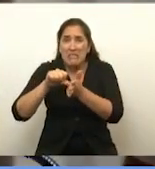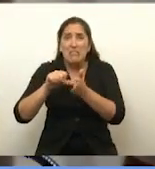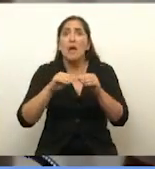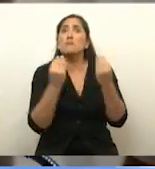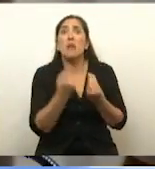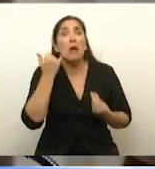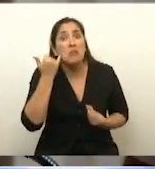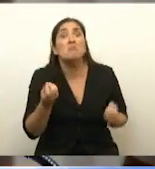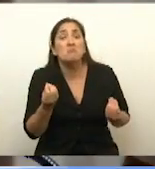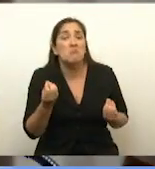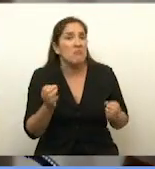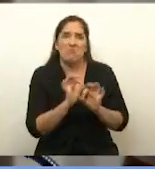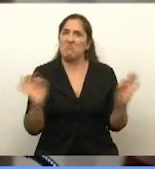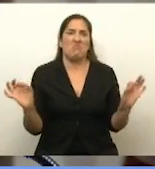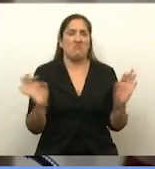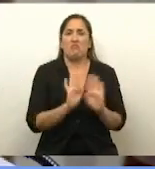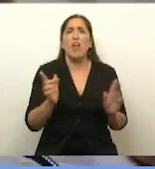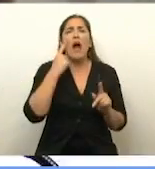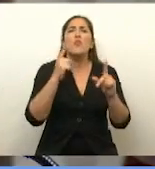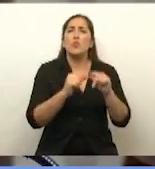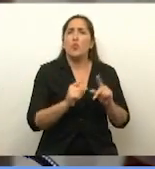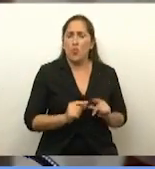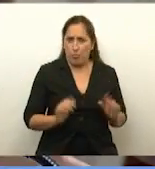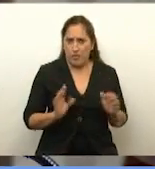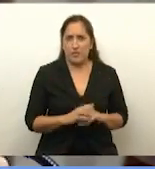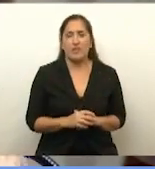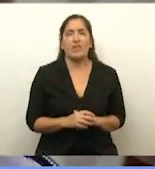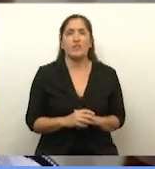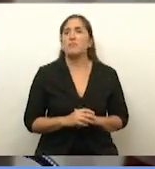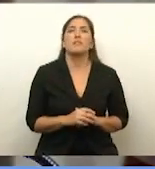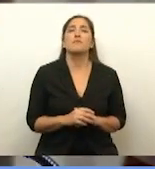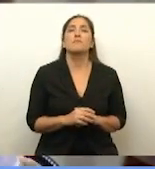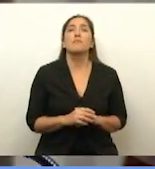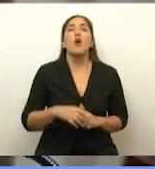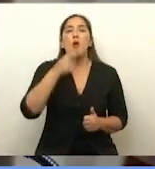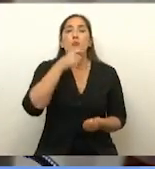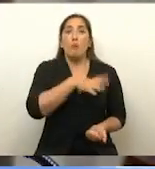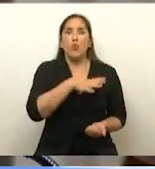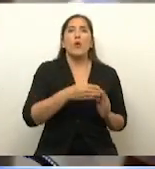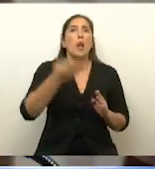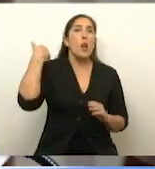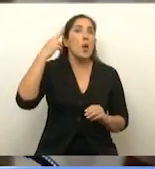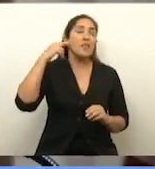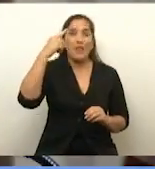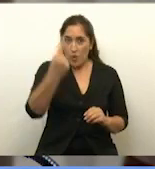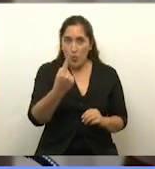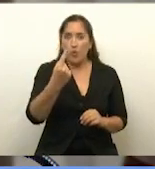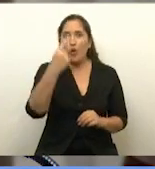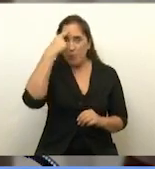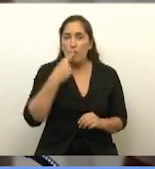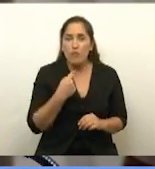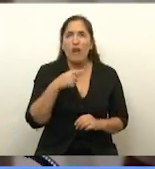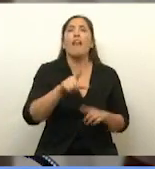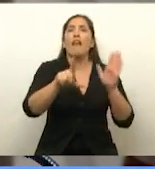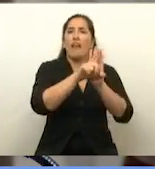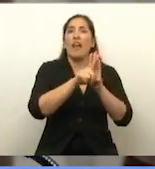resultado algunos números algunos números portugal en 1999 ley difícil